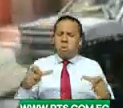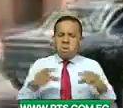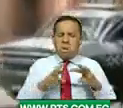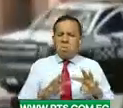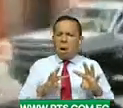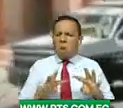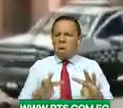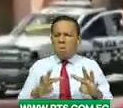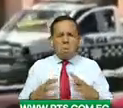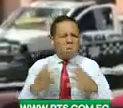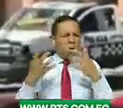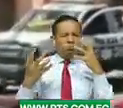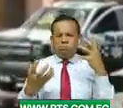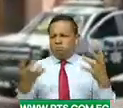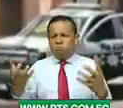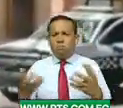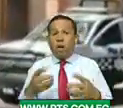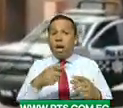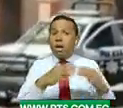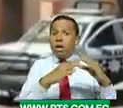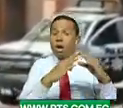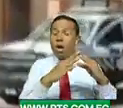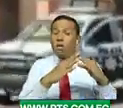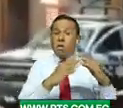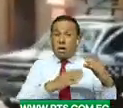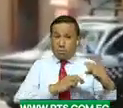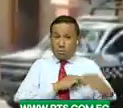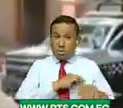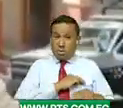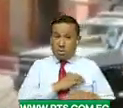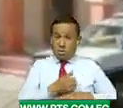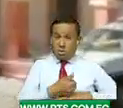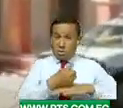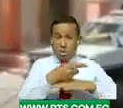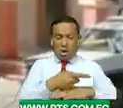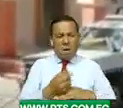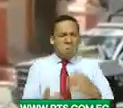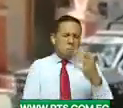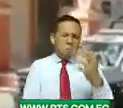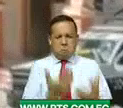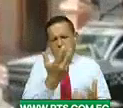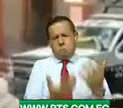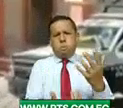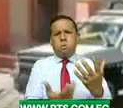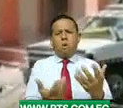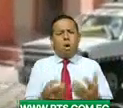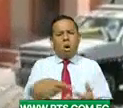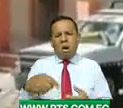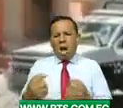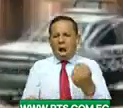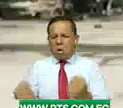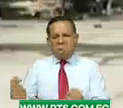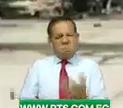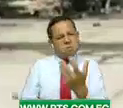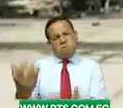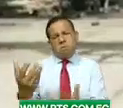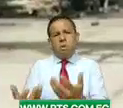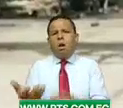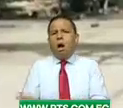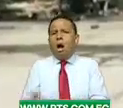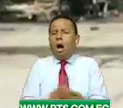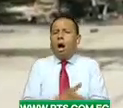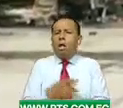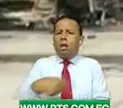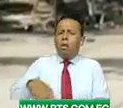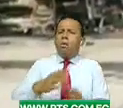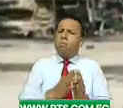no obtener pronta respuesta a necesidades como agua, alumbrado, seguridad y drenaje en sus viviendas. Previo al ataque,